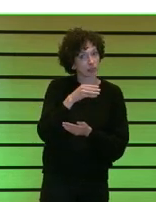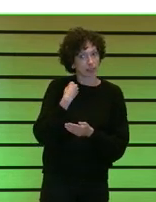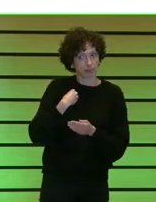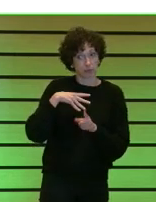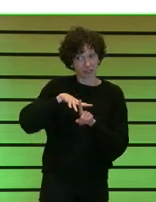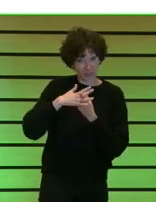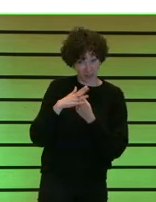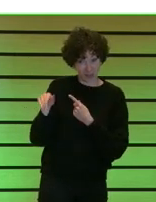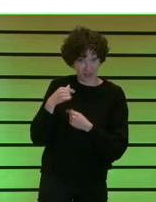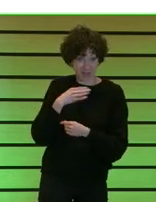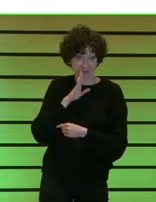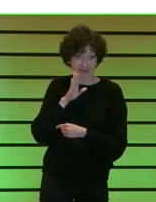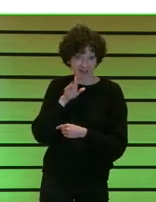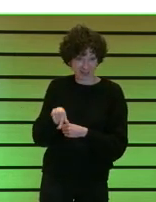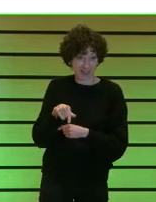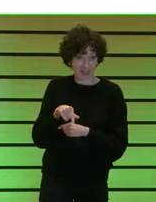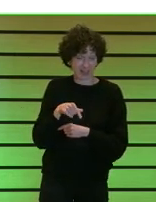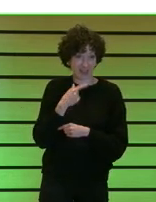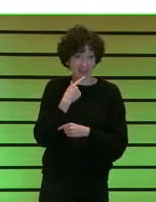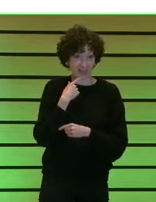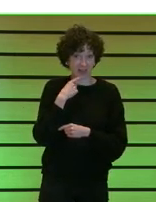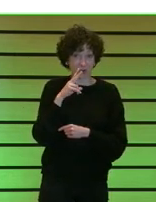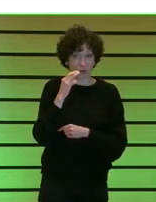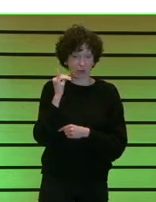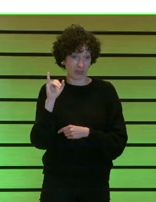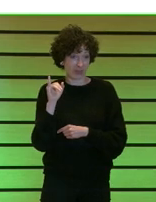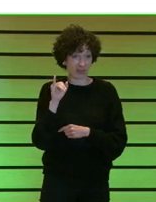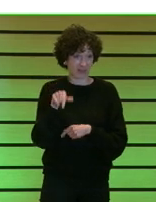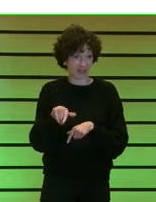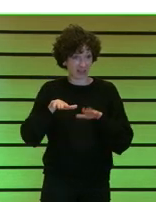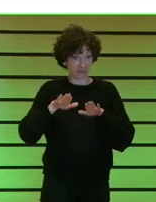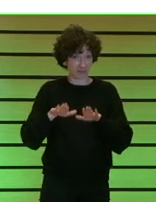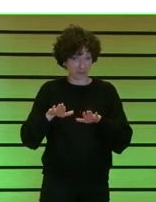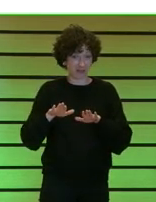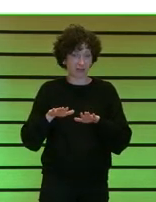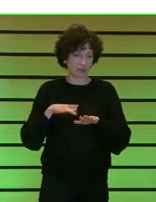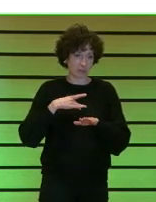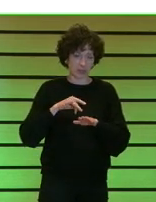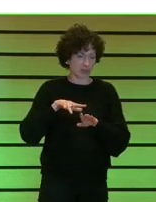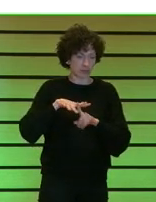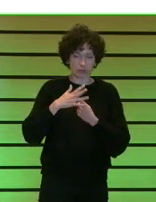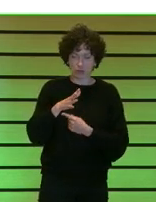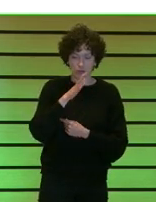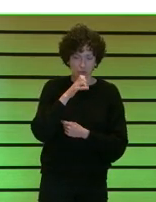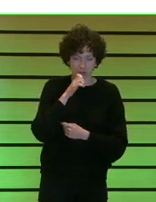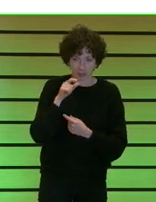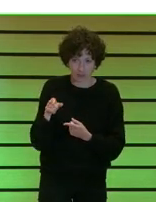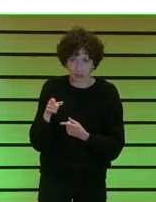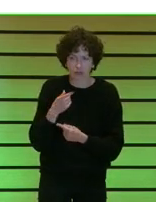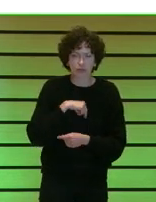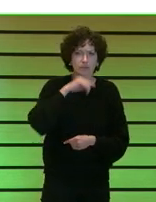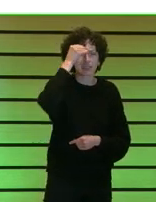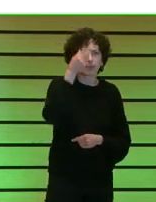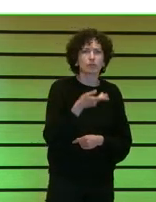describe Antonio resines que esto de estar ingresado en una UCI puede llegar a ser un infierno nos preguntamos Cómo sería la UCI ideal